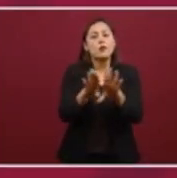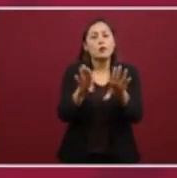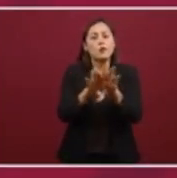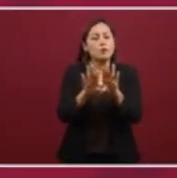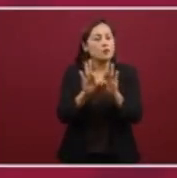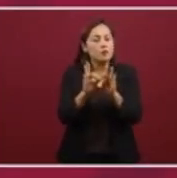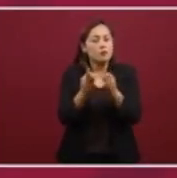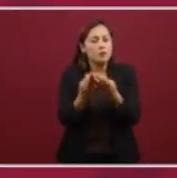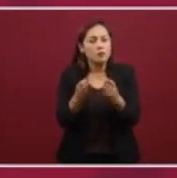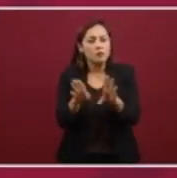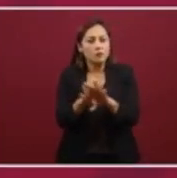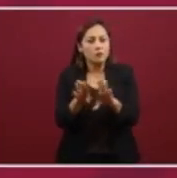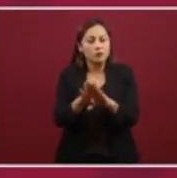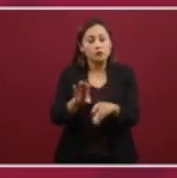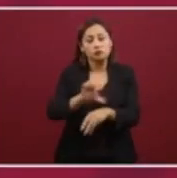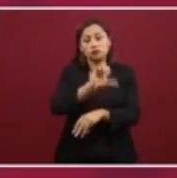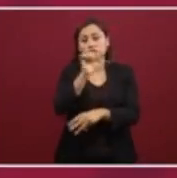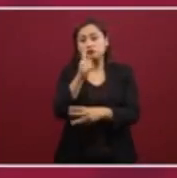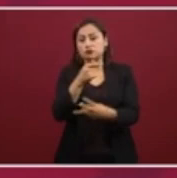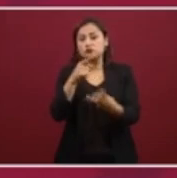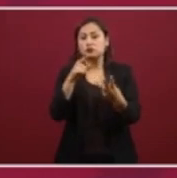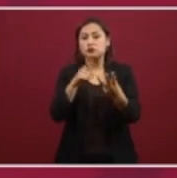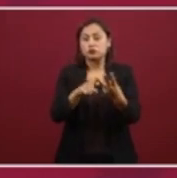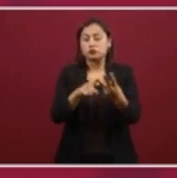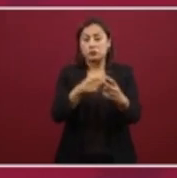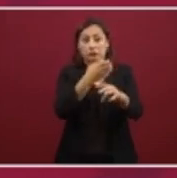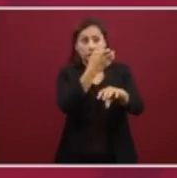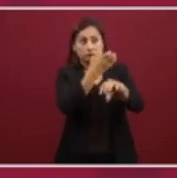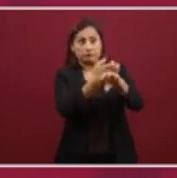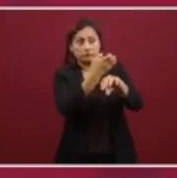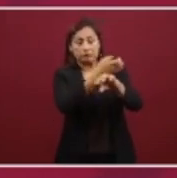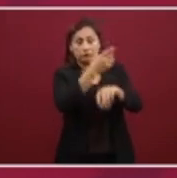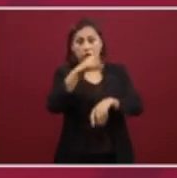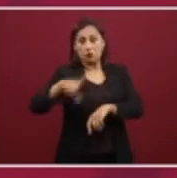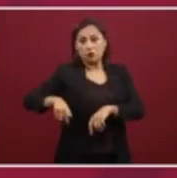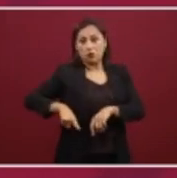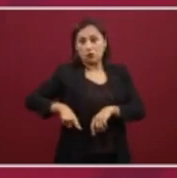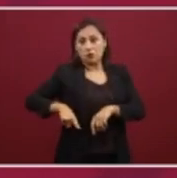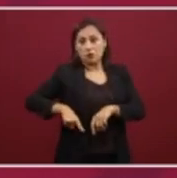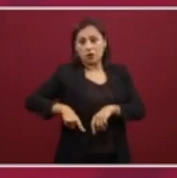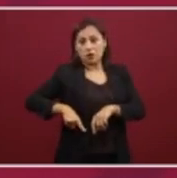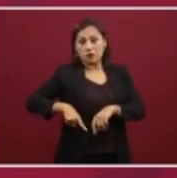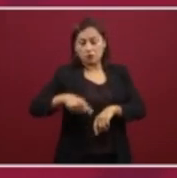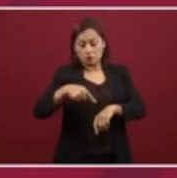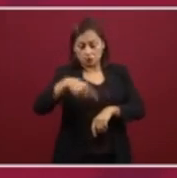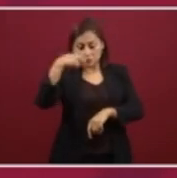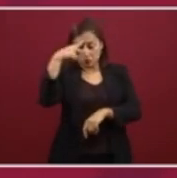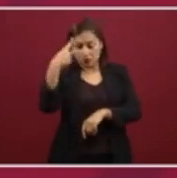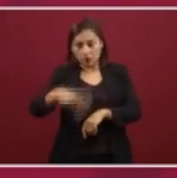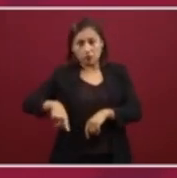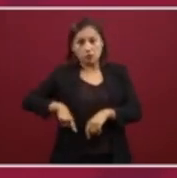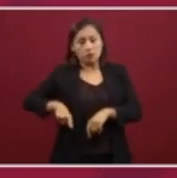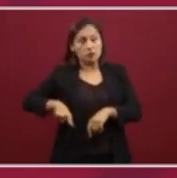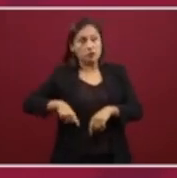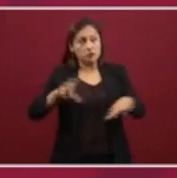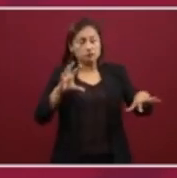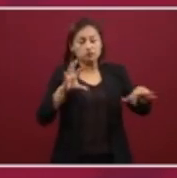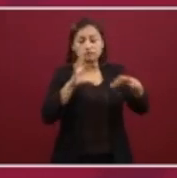tener una muy buena relación con el gobierno de Estados Unidos para